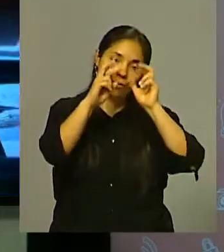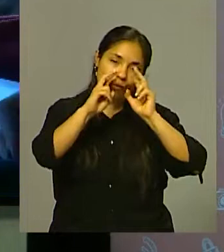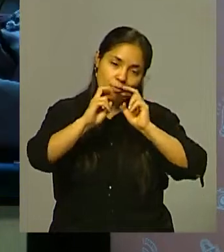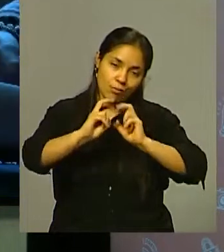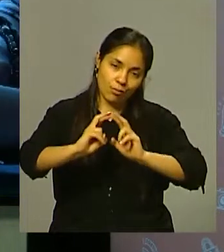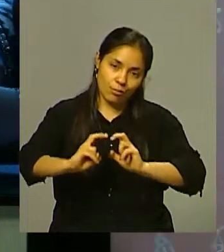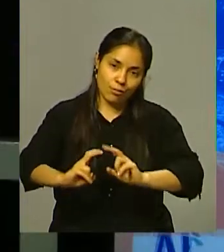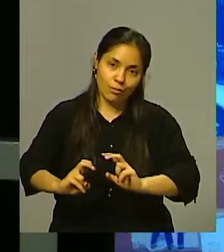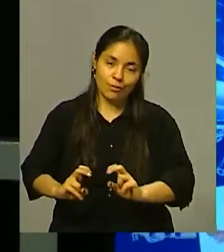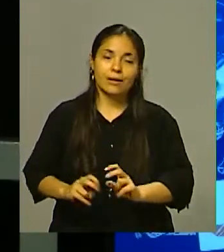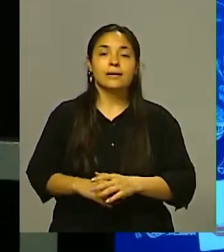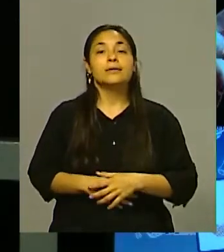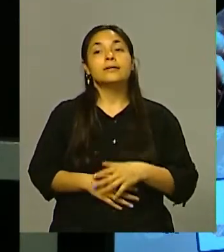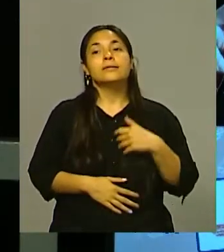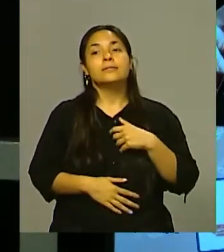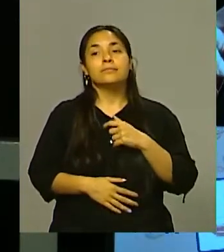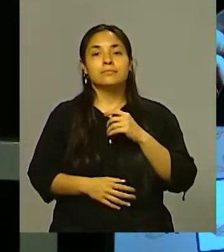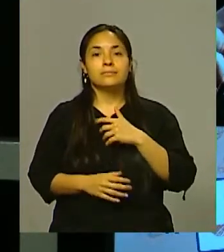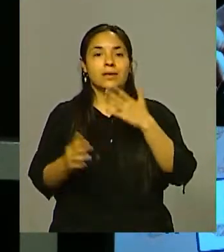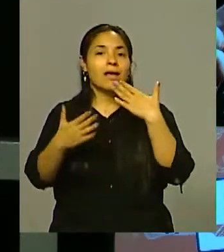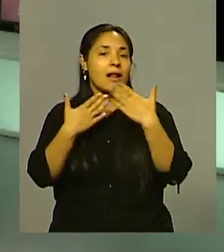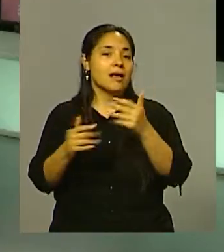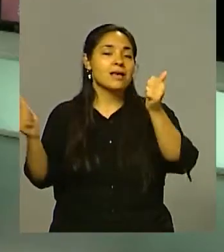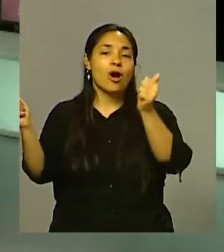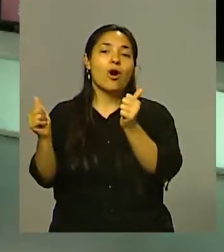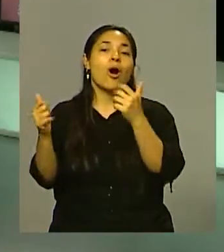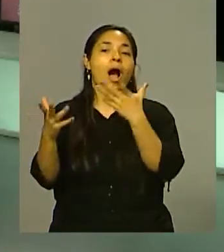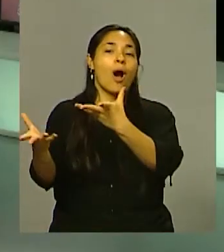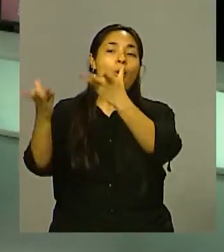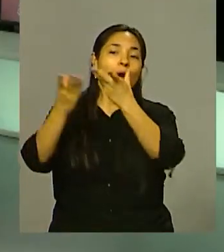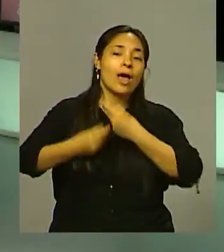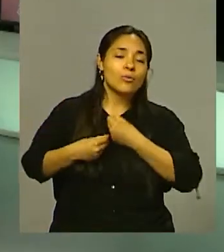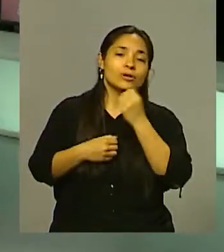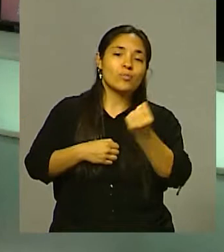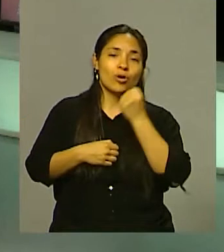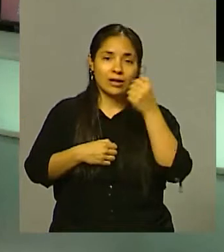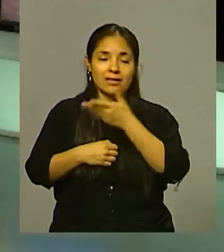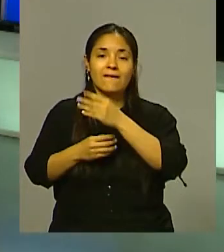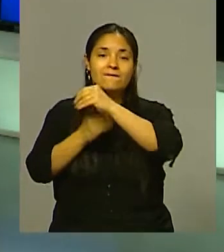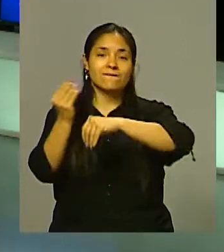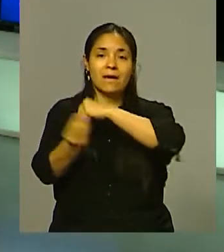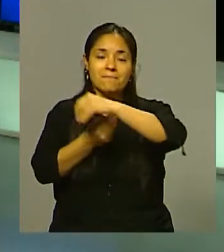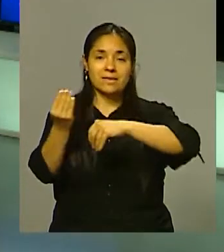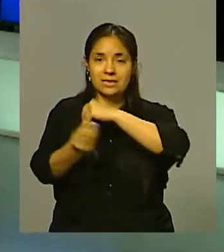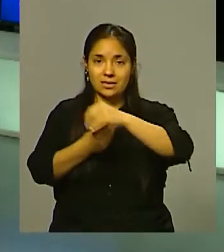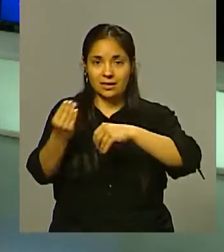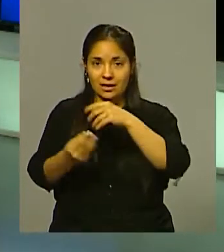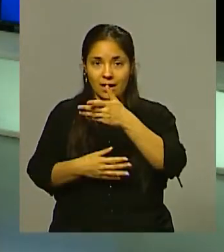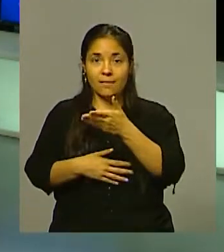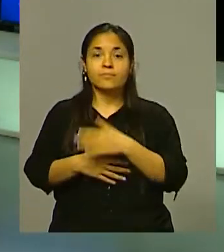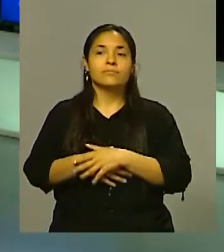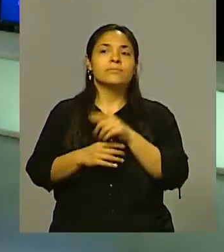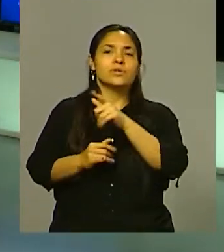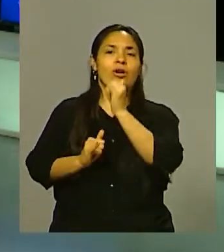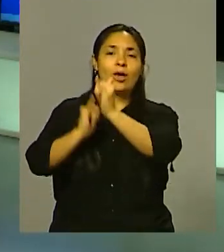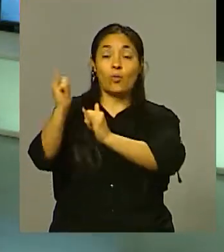investigando. He contado con la colaboración muy importante de su familia, porque yo les dije,